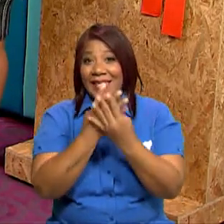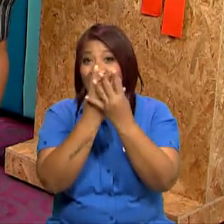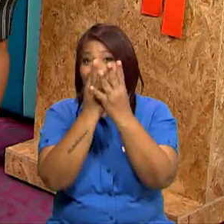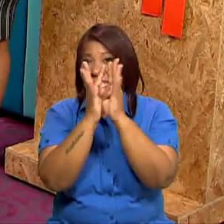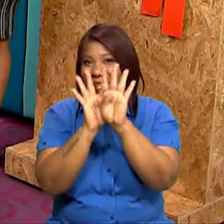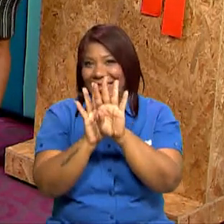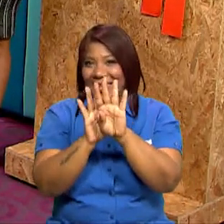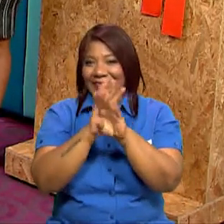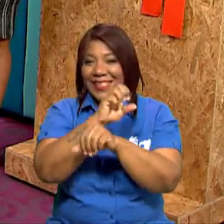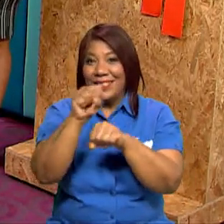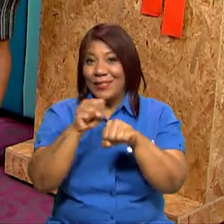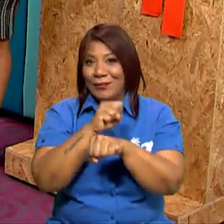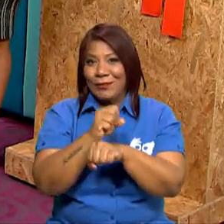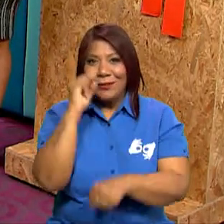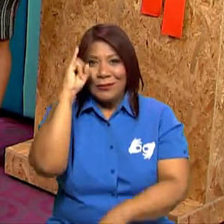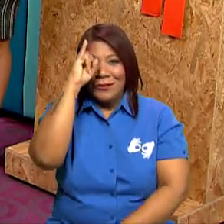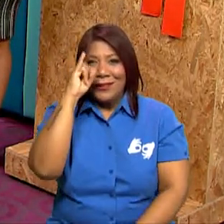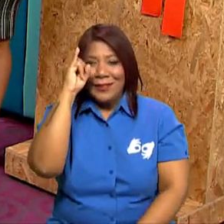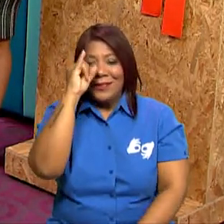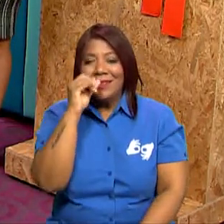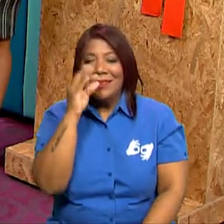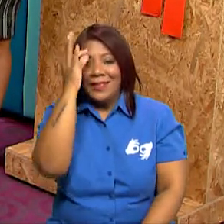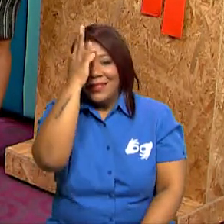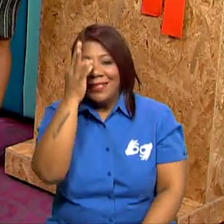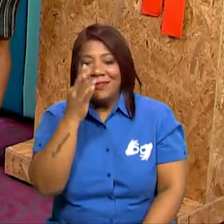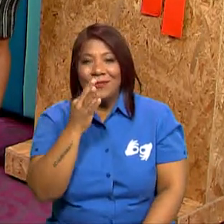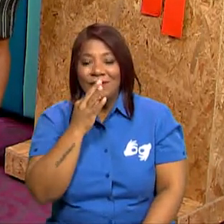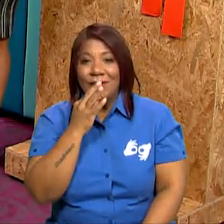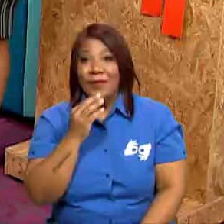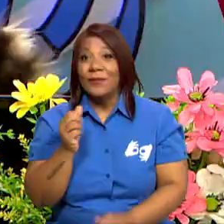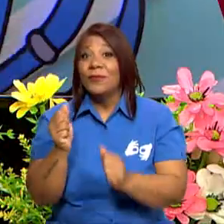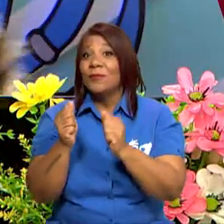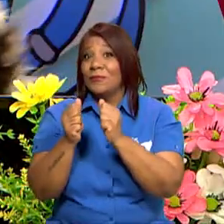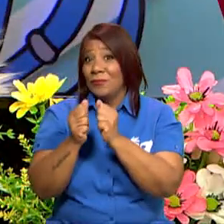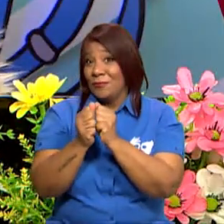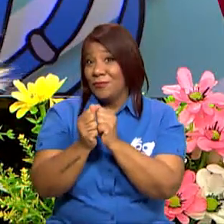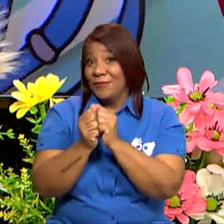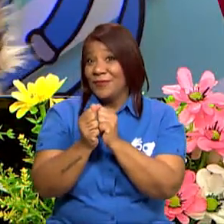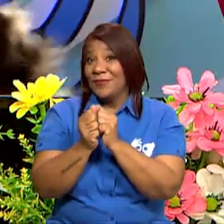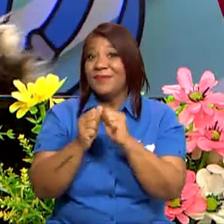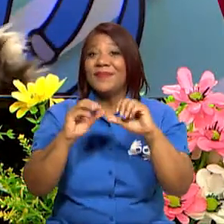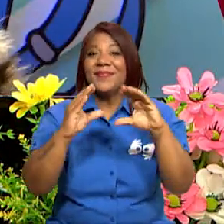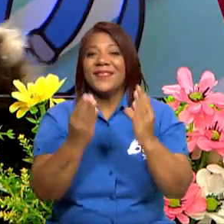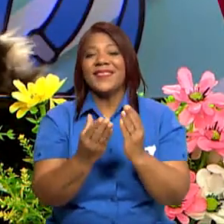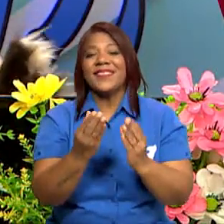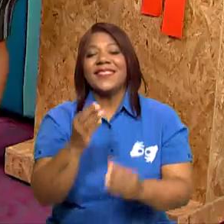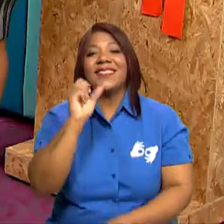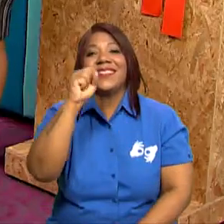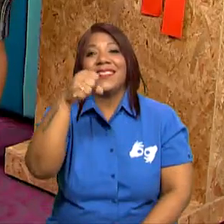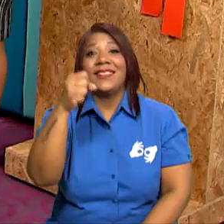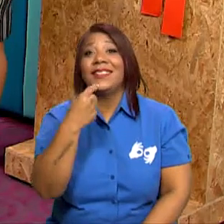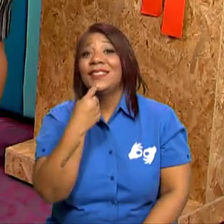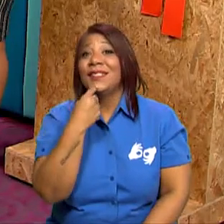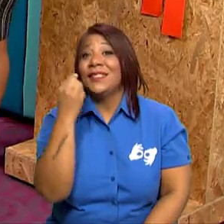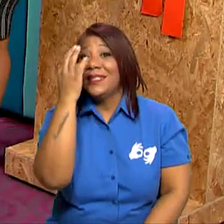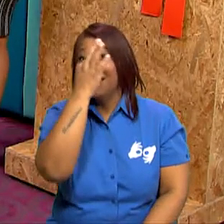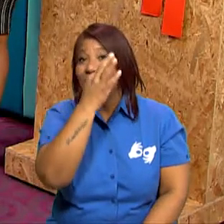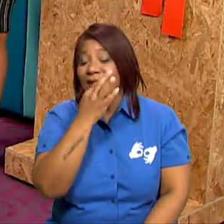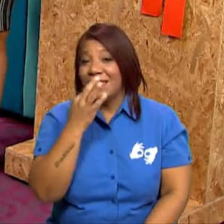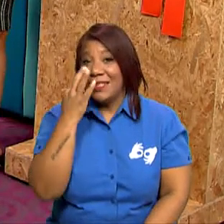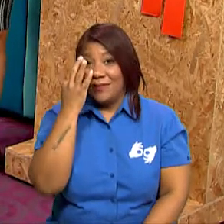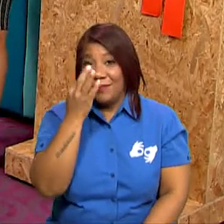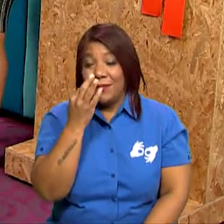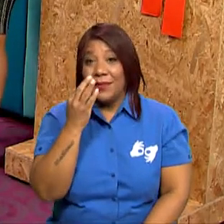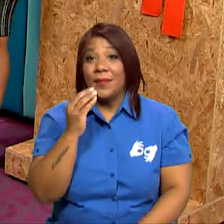bien, Floppy. ¿Qué? ¿Vas a acompañarnos durante la clase de hoy? ¡Sí, por supuesto! ¡Excelente! Porque